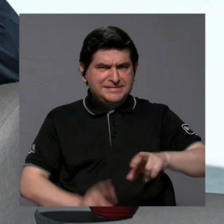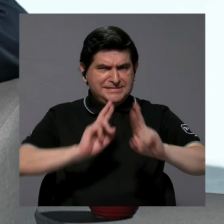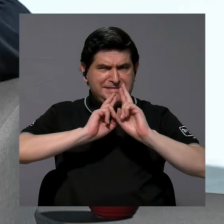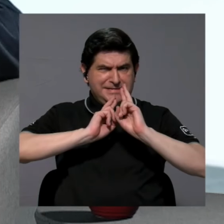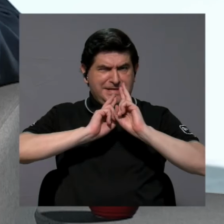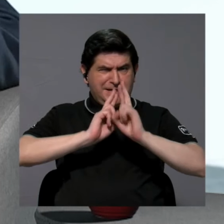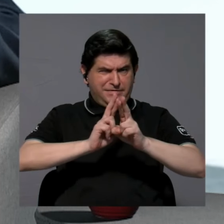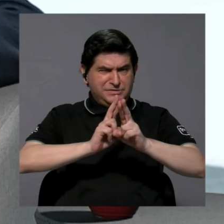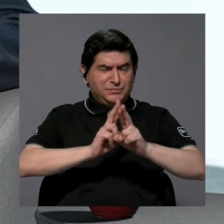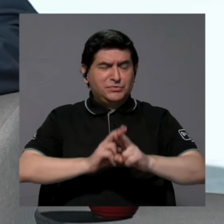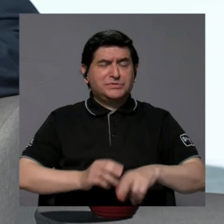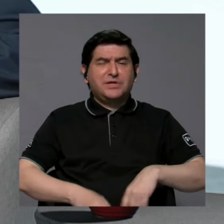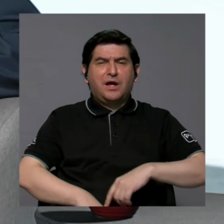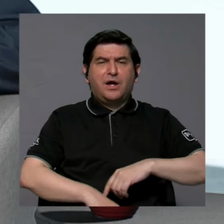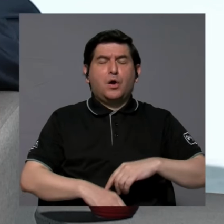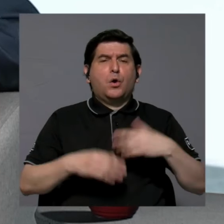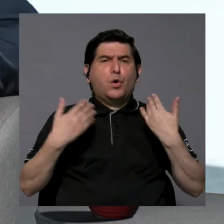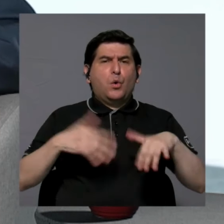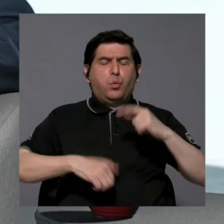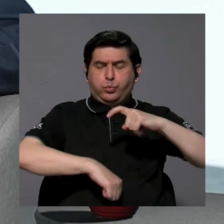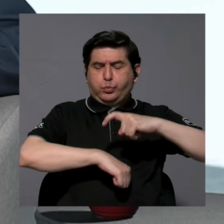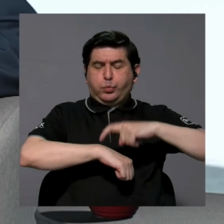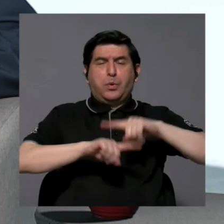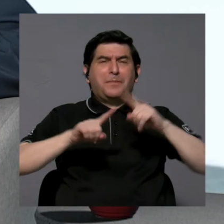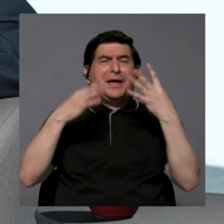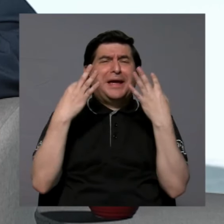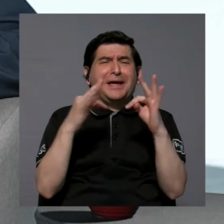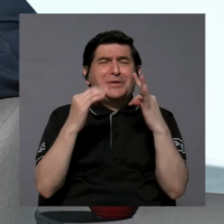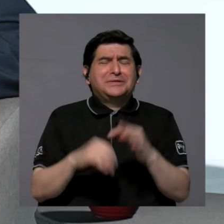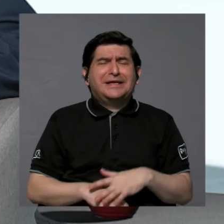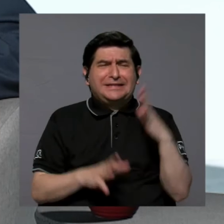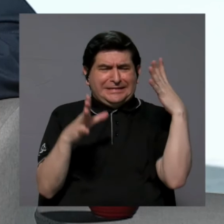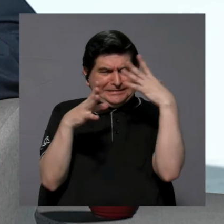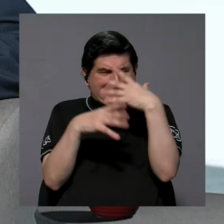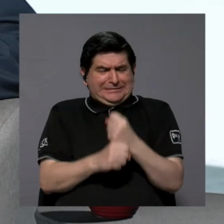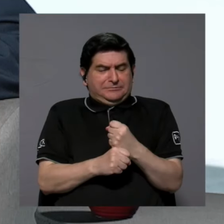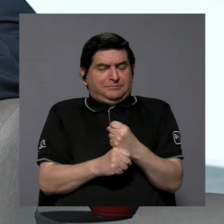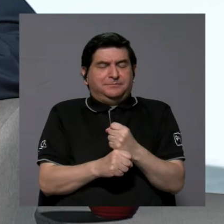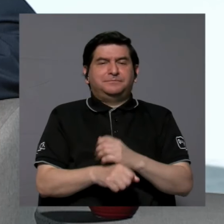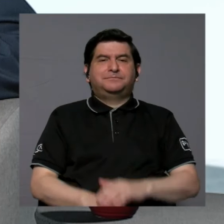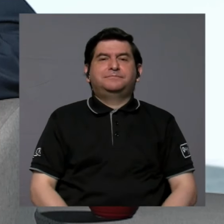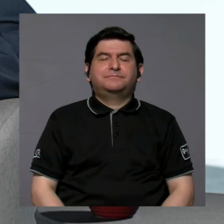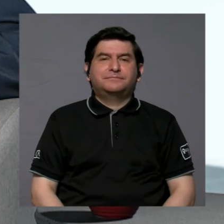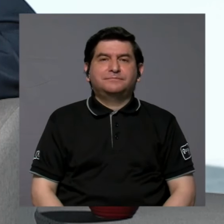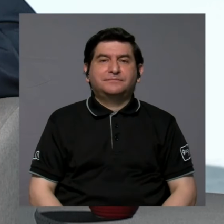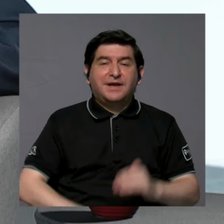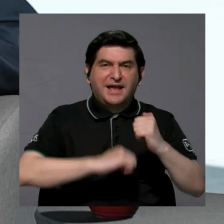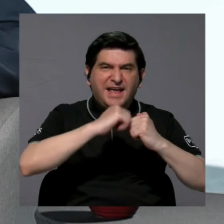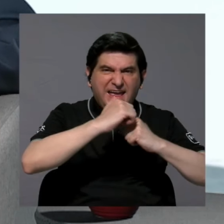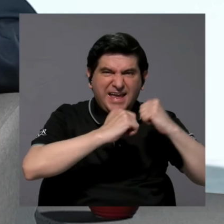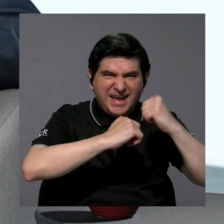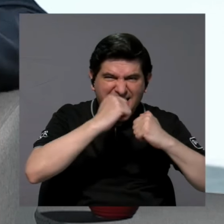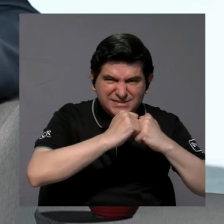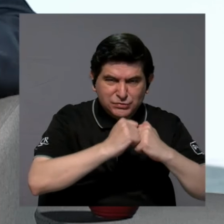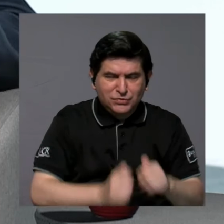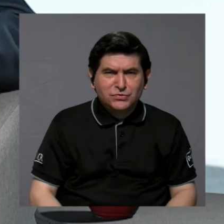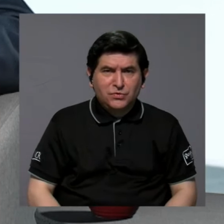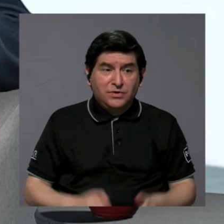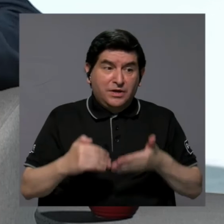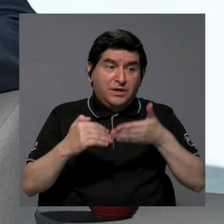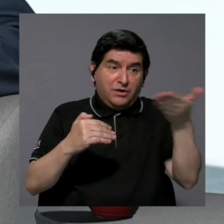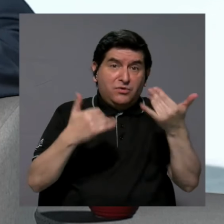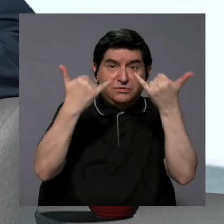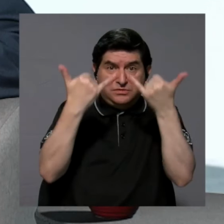una respuesta de mucho tiempo, pero a ver si tratamos de concretar. En términos de infraestructura, que es muchos